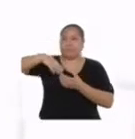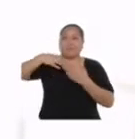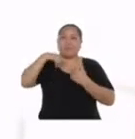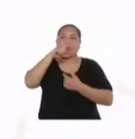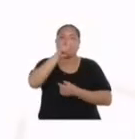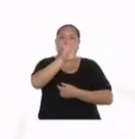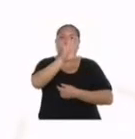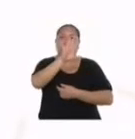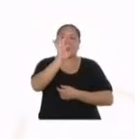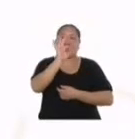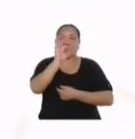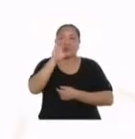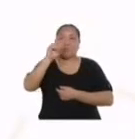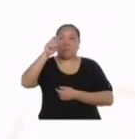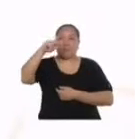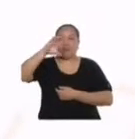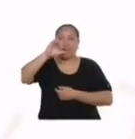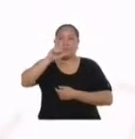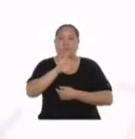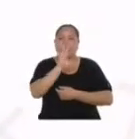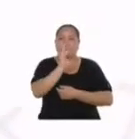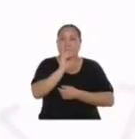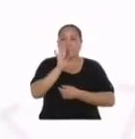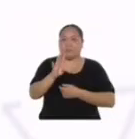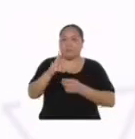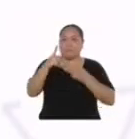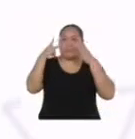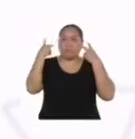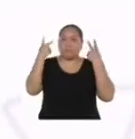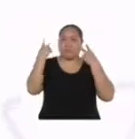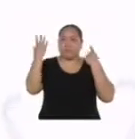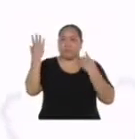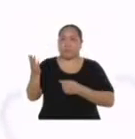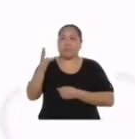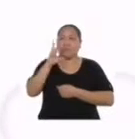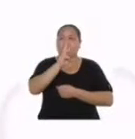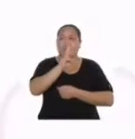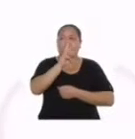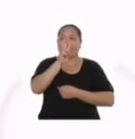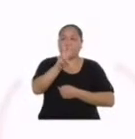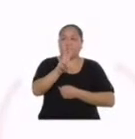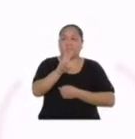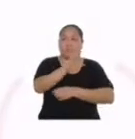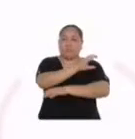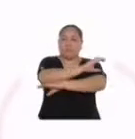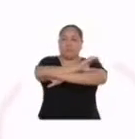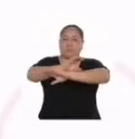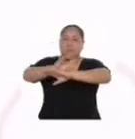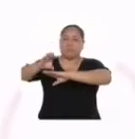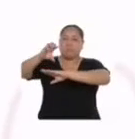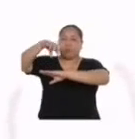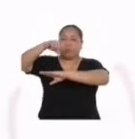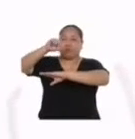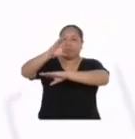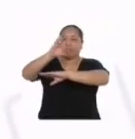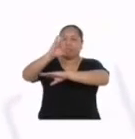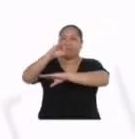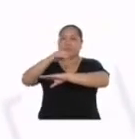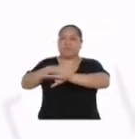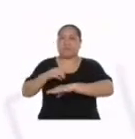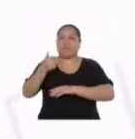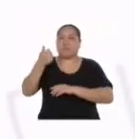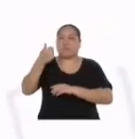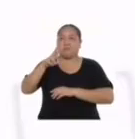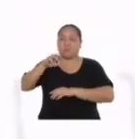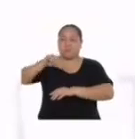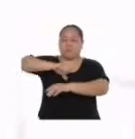159 cuencas, 84 se encuentran en la región Amazonas, 62 en la costa del Pacífico y 13